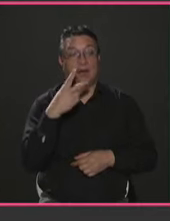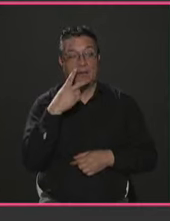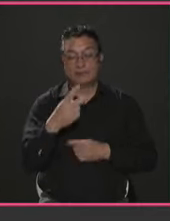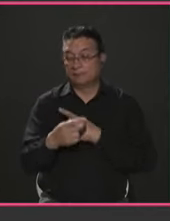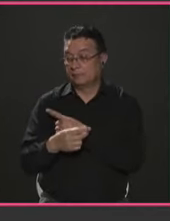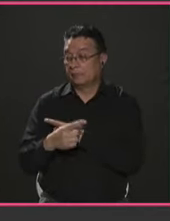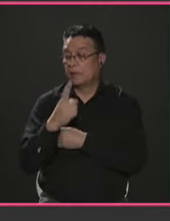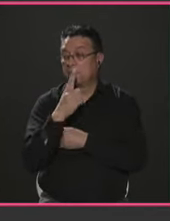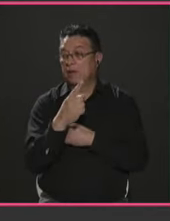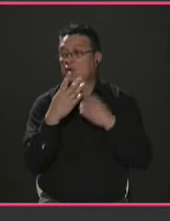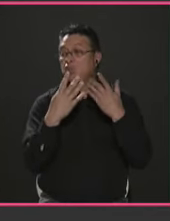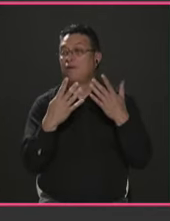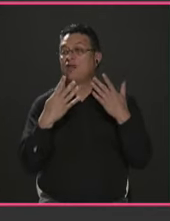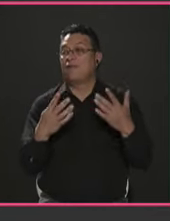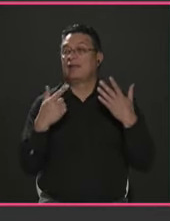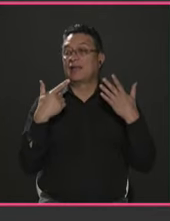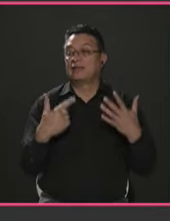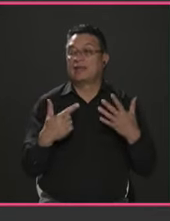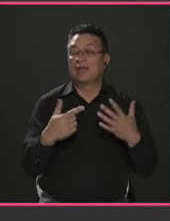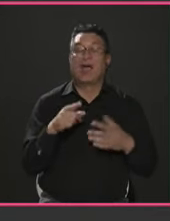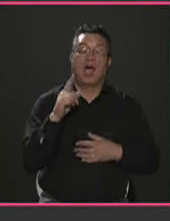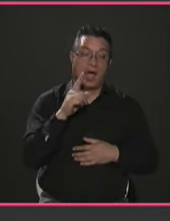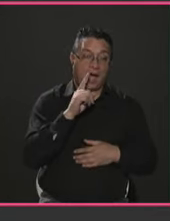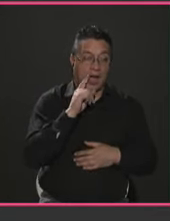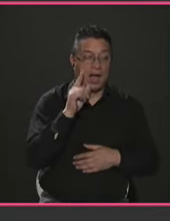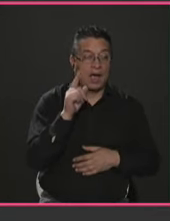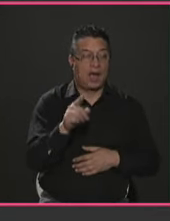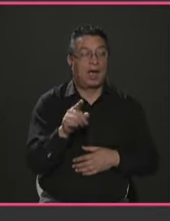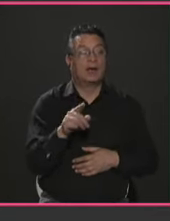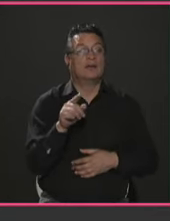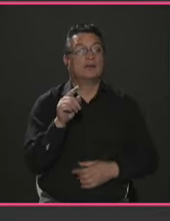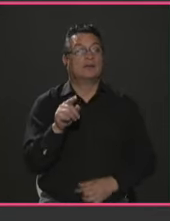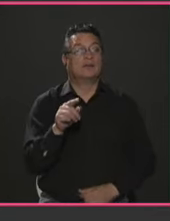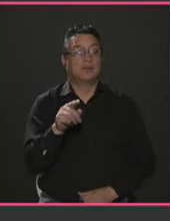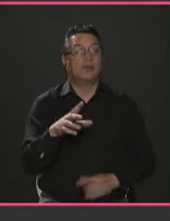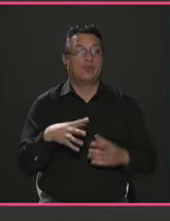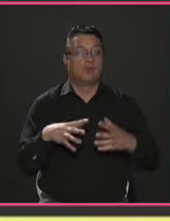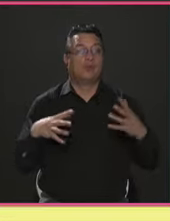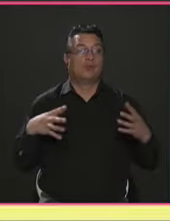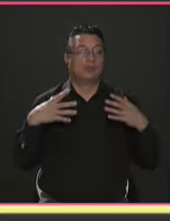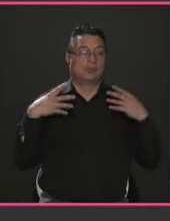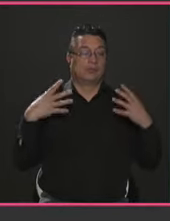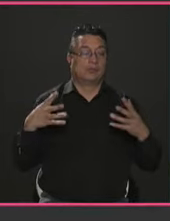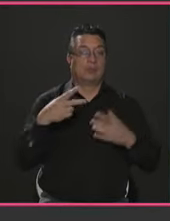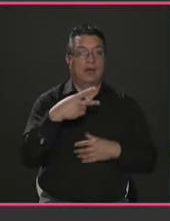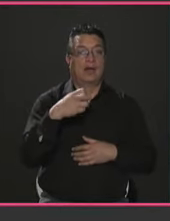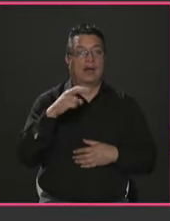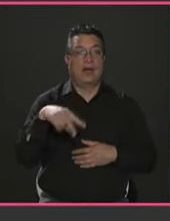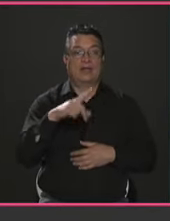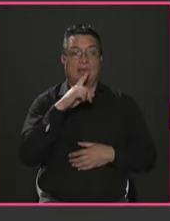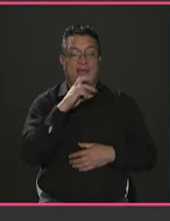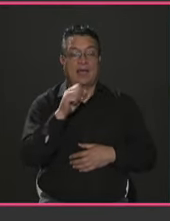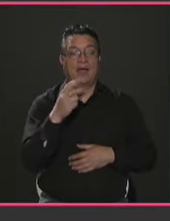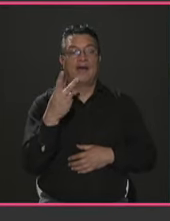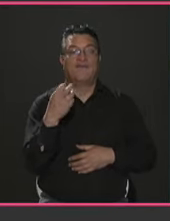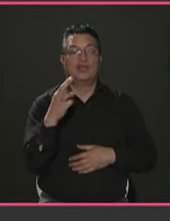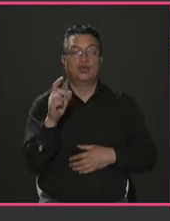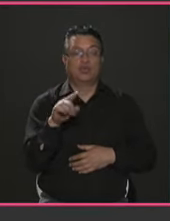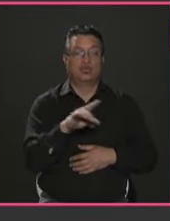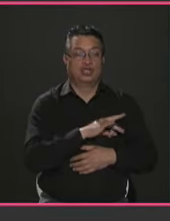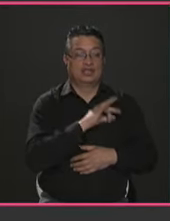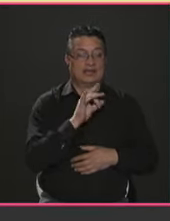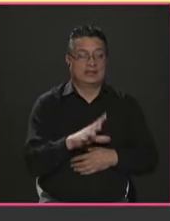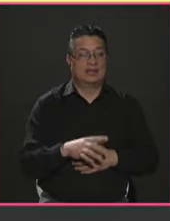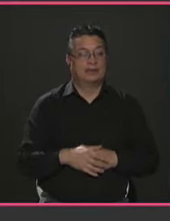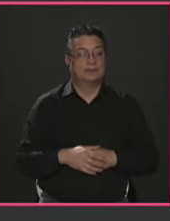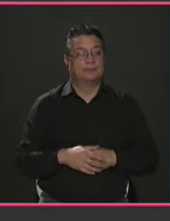de 1997 en donde hubo esta gran caso de anav virus aquí en Chile